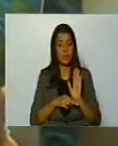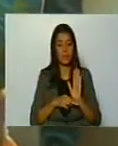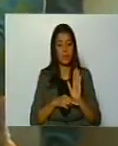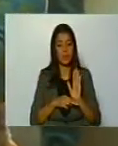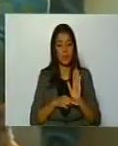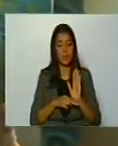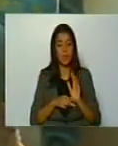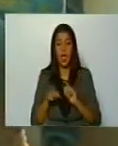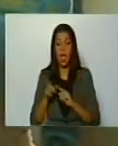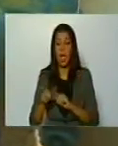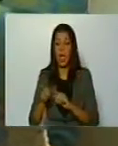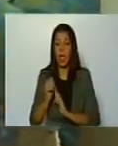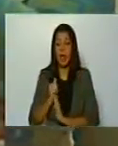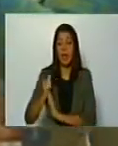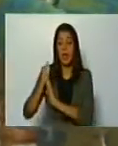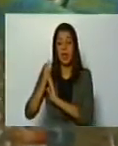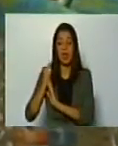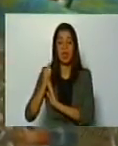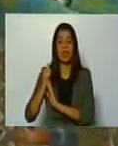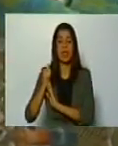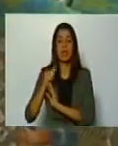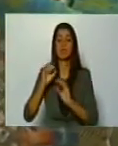Fue el líder convocante